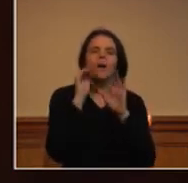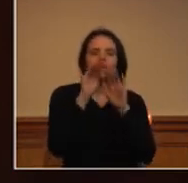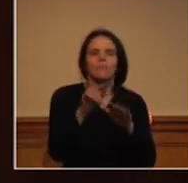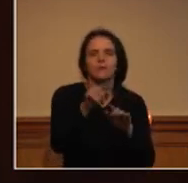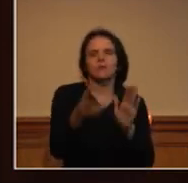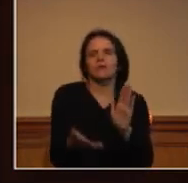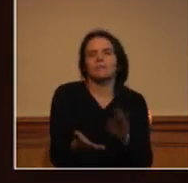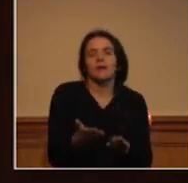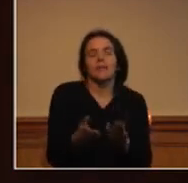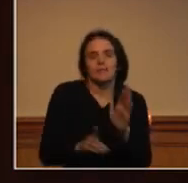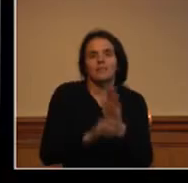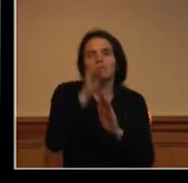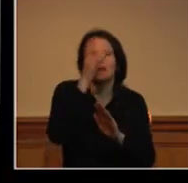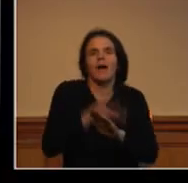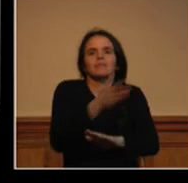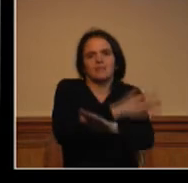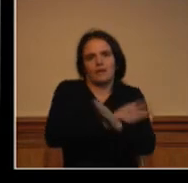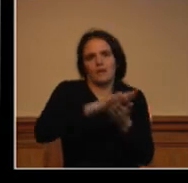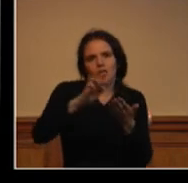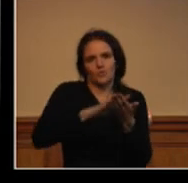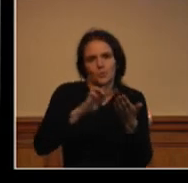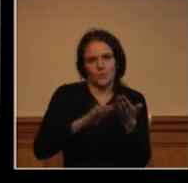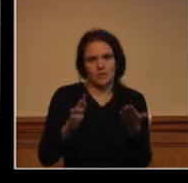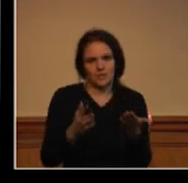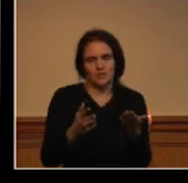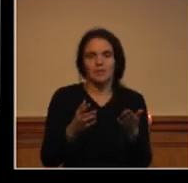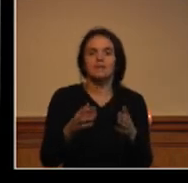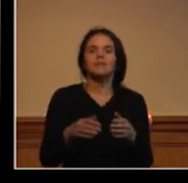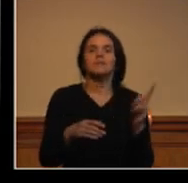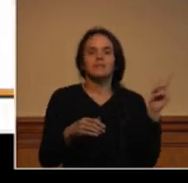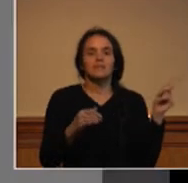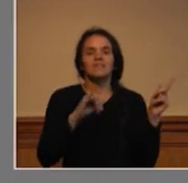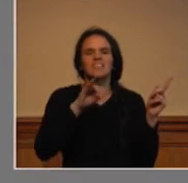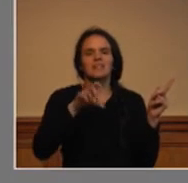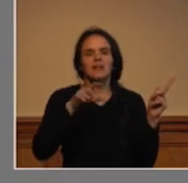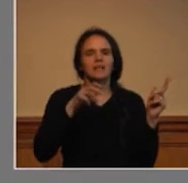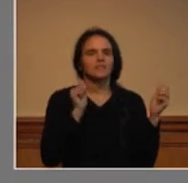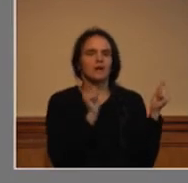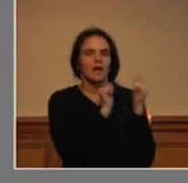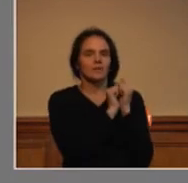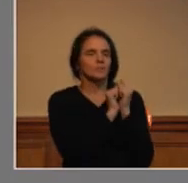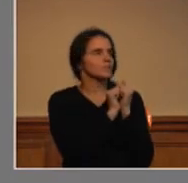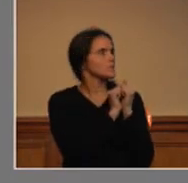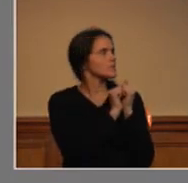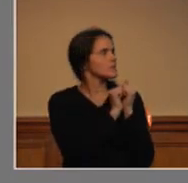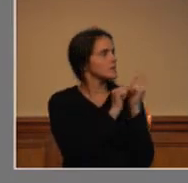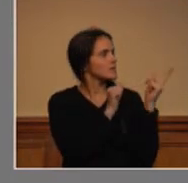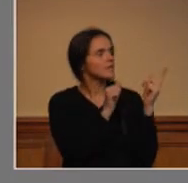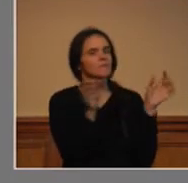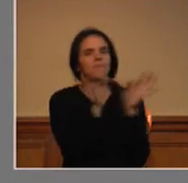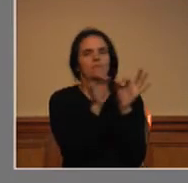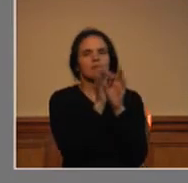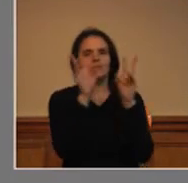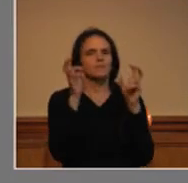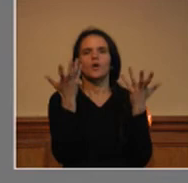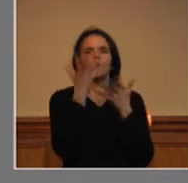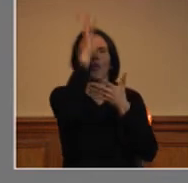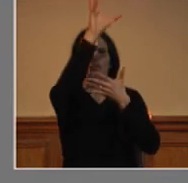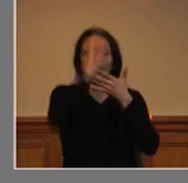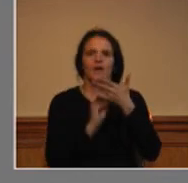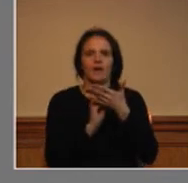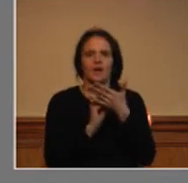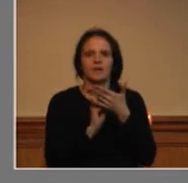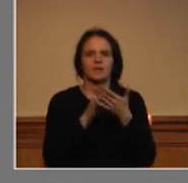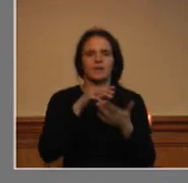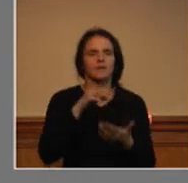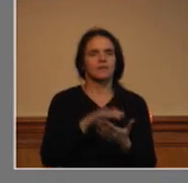los precursores lectores. Entonces, Ignacio me ayuda y nos vamos a cómo podemos descargar la mesita. Ustedes van